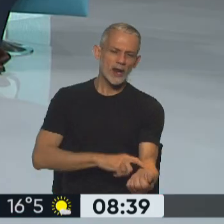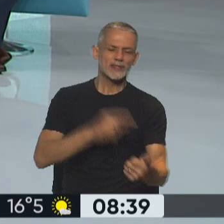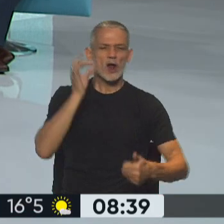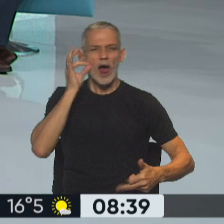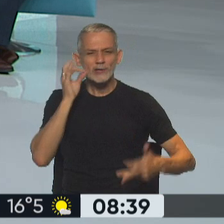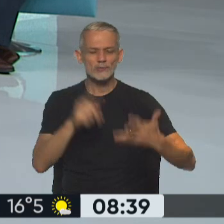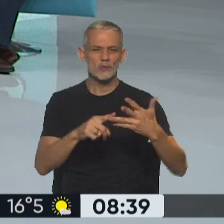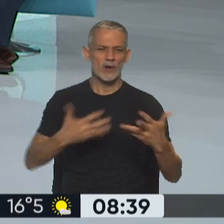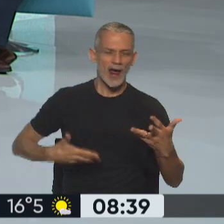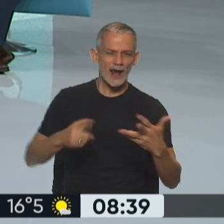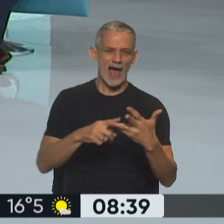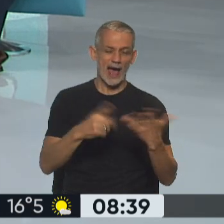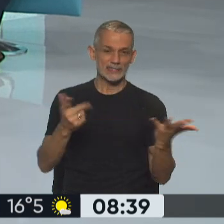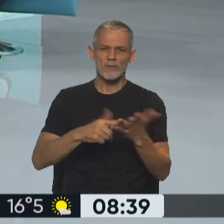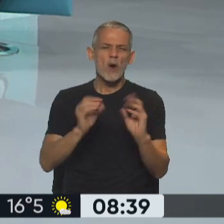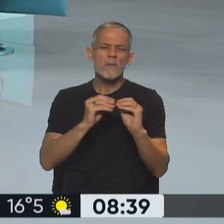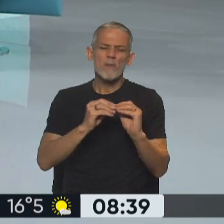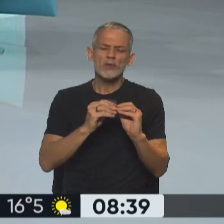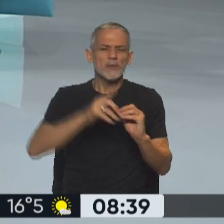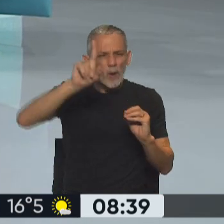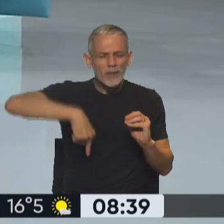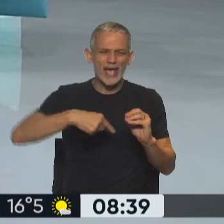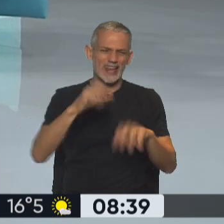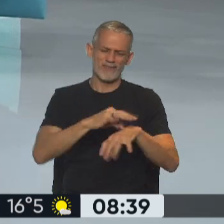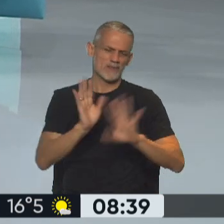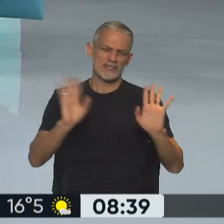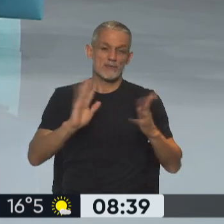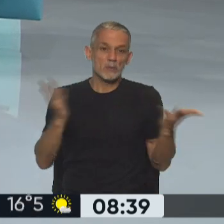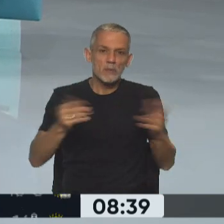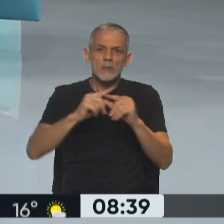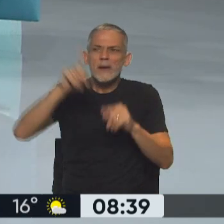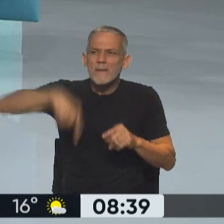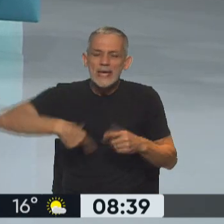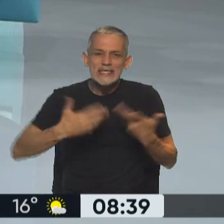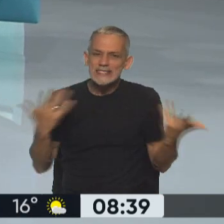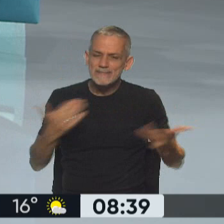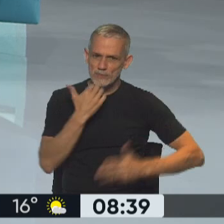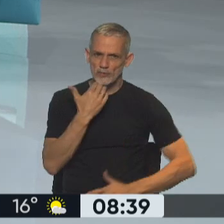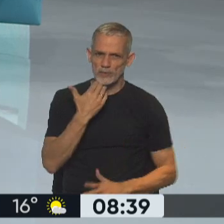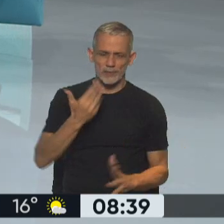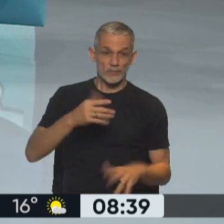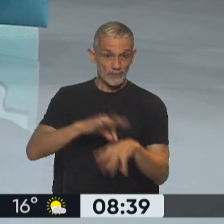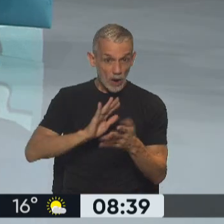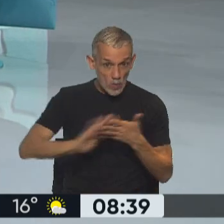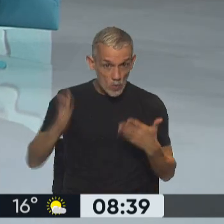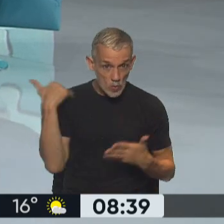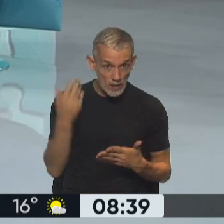azúcar, pero no son las causas de la enfermedad. No sabemos cuál es la causa de la enfermedad. Es una enfermedad nueva porque